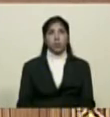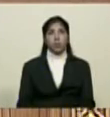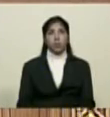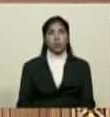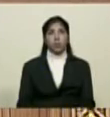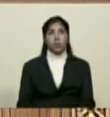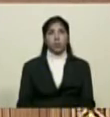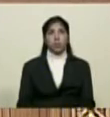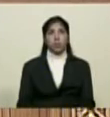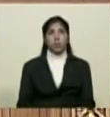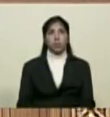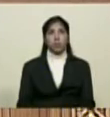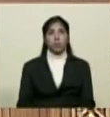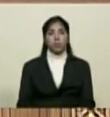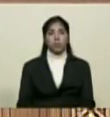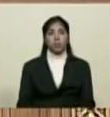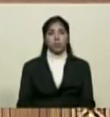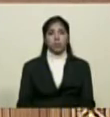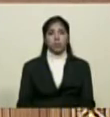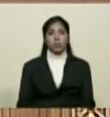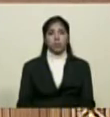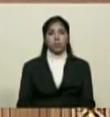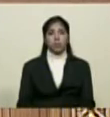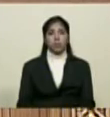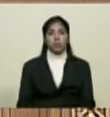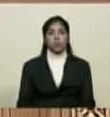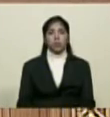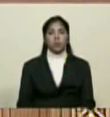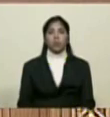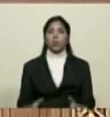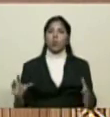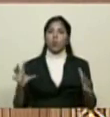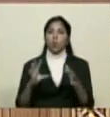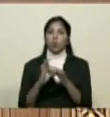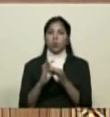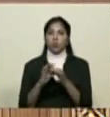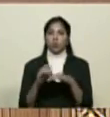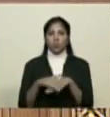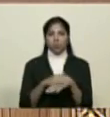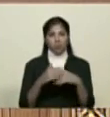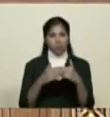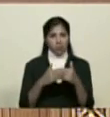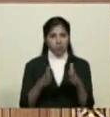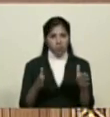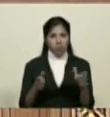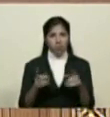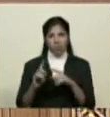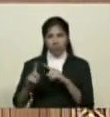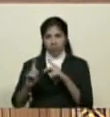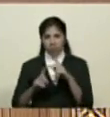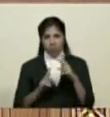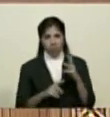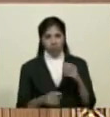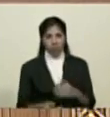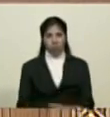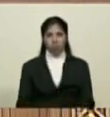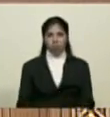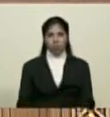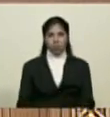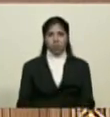las instancias del poder, de los poderes públicos, hemos logrado estas pesquisas, a